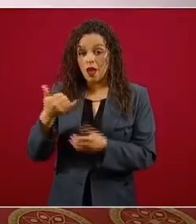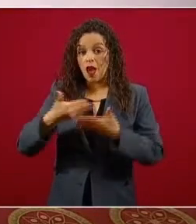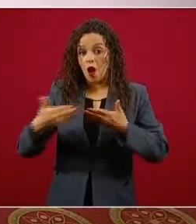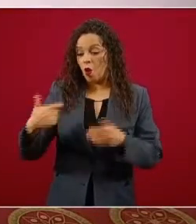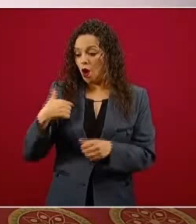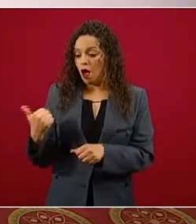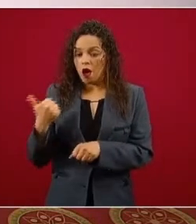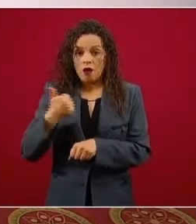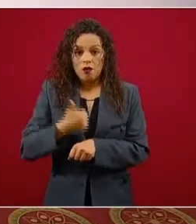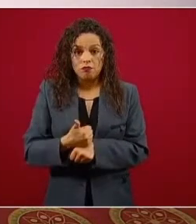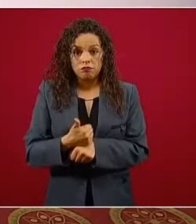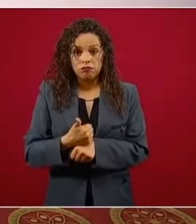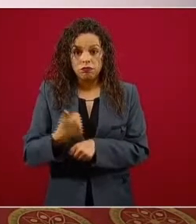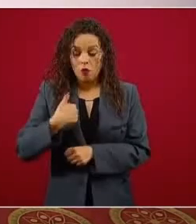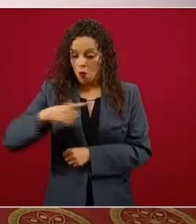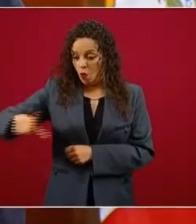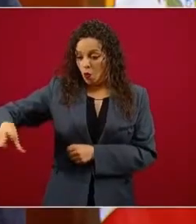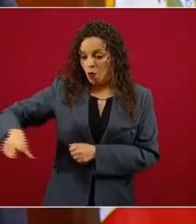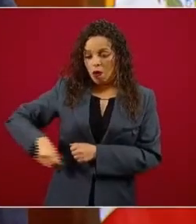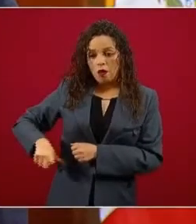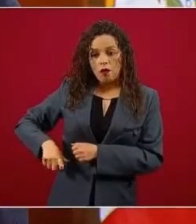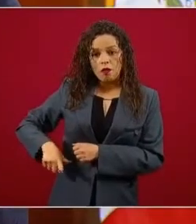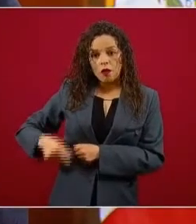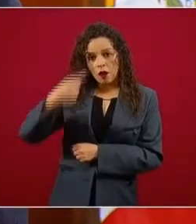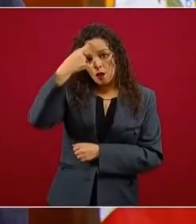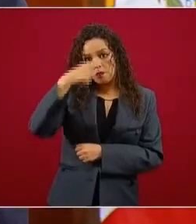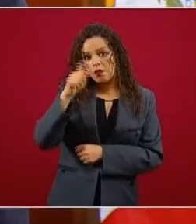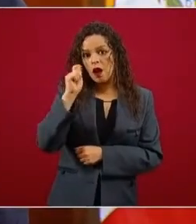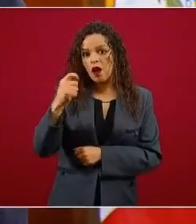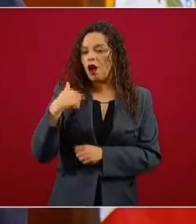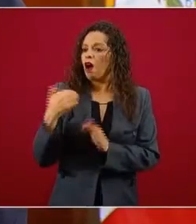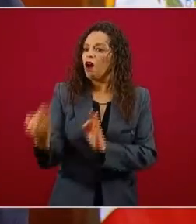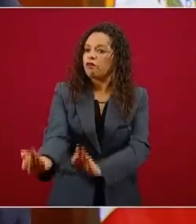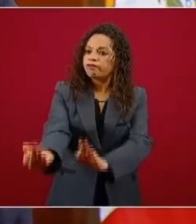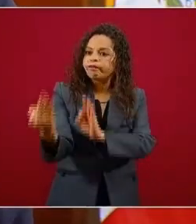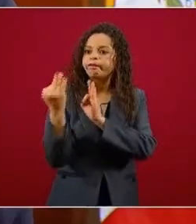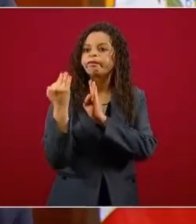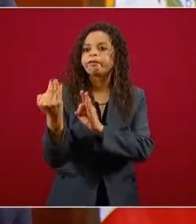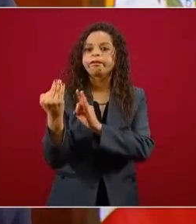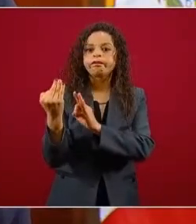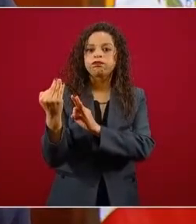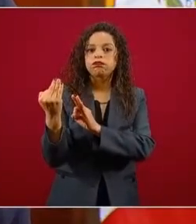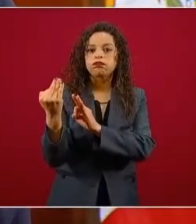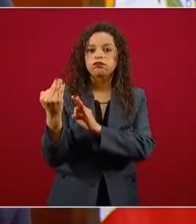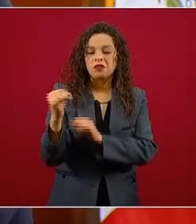enfrentando a la reacción conservadora.